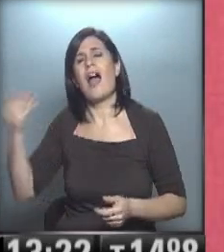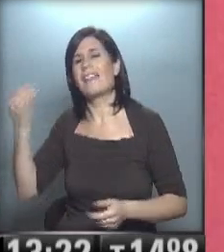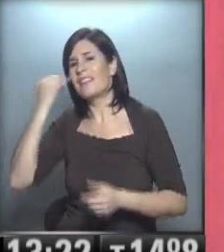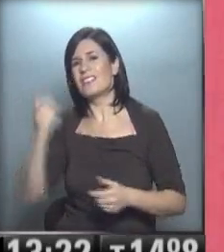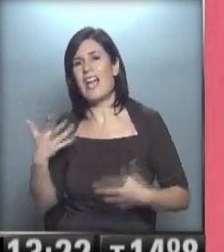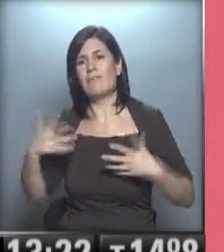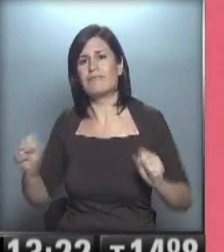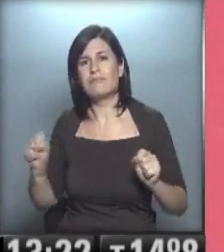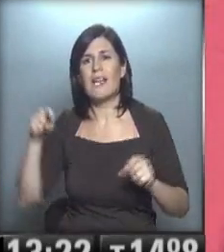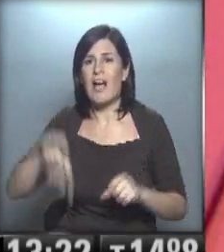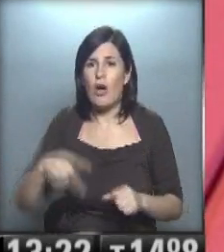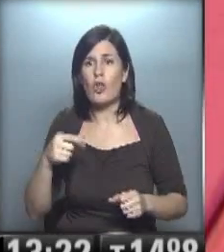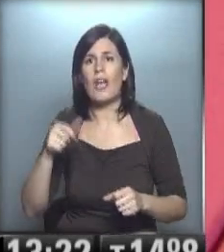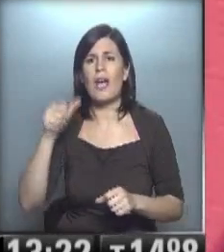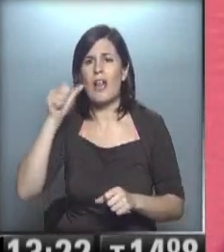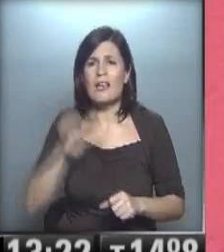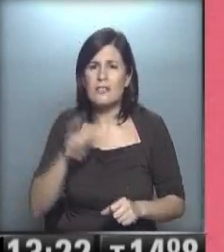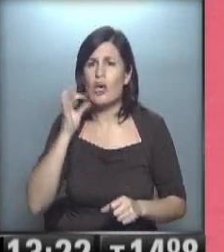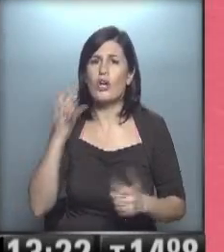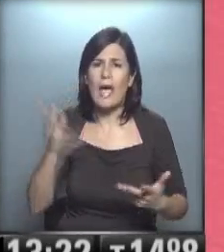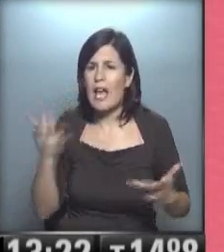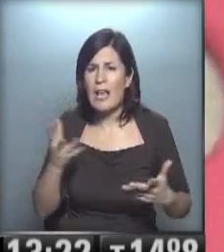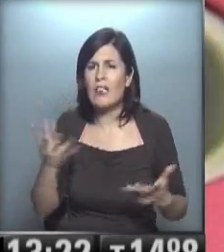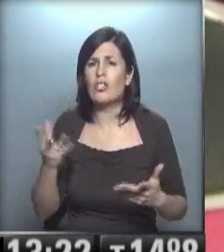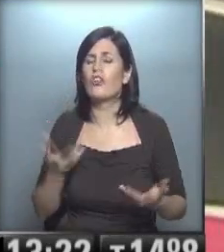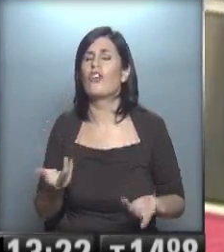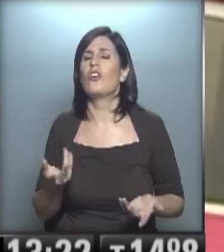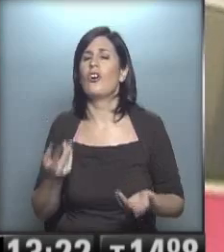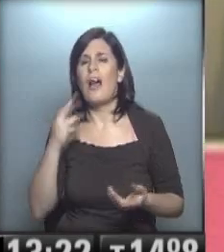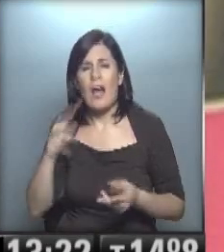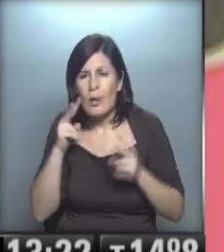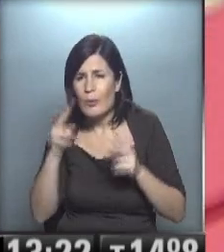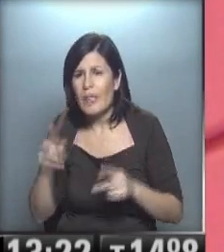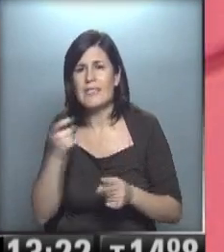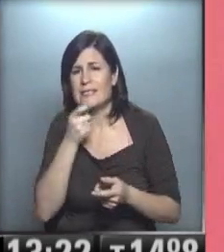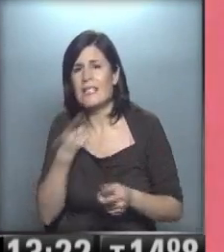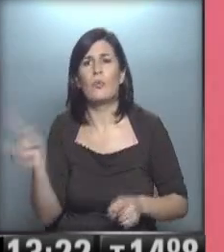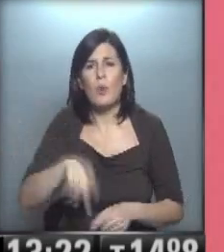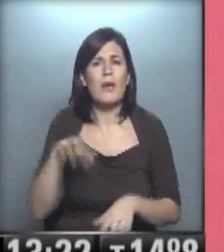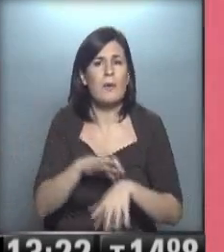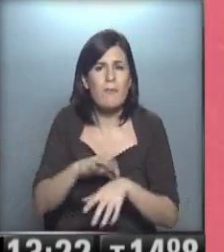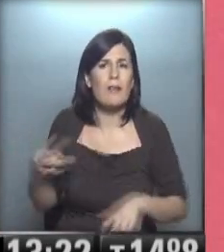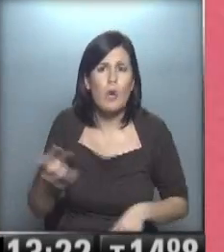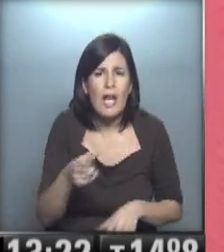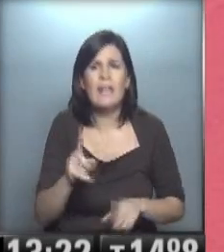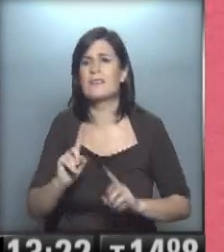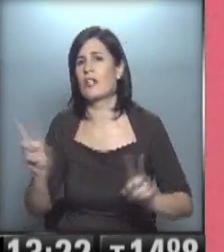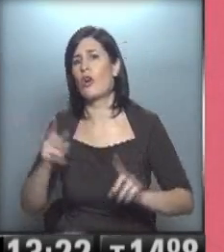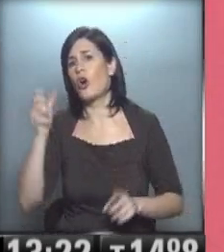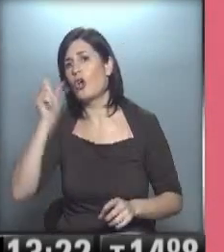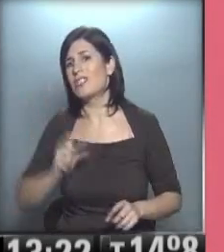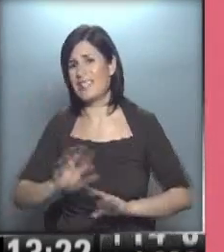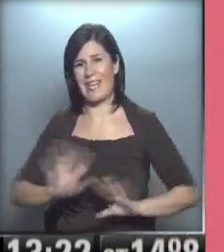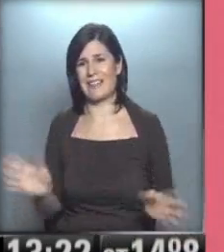aparece una lesión en una mamografía para descartar si la enfermedad volvió o si es una cicatriz